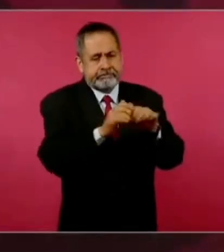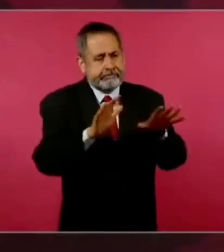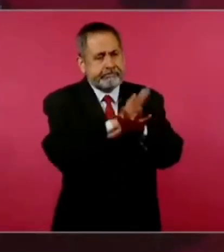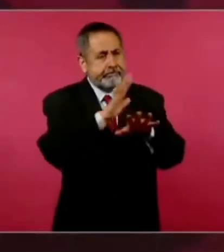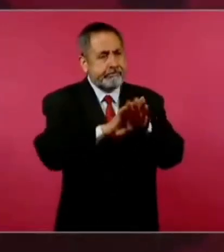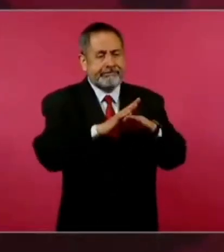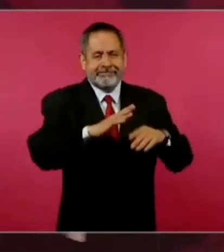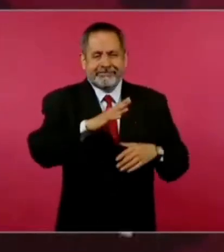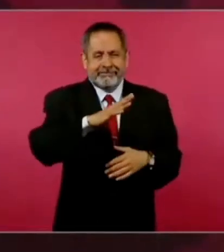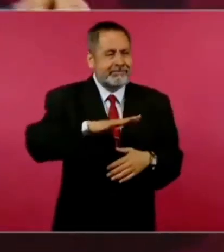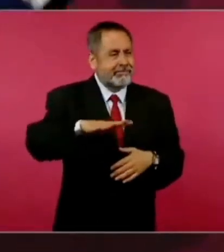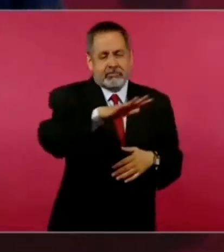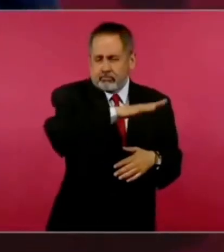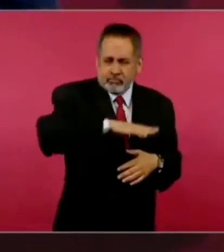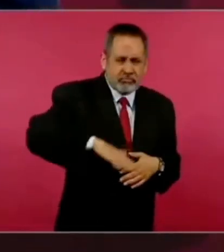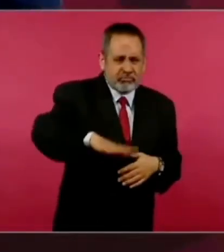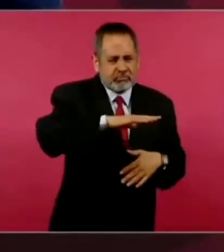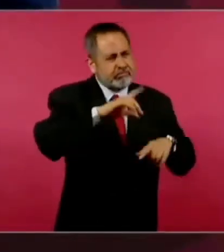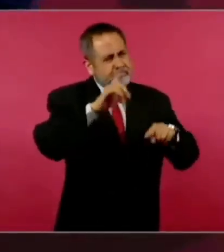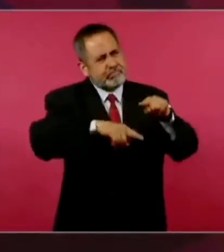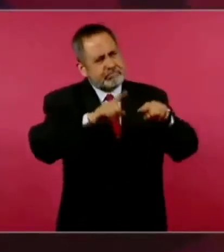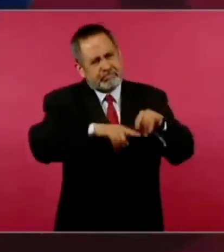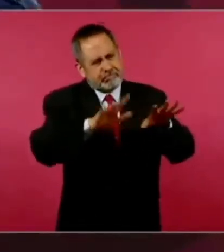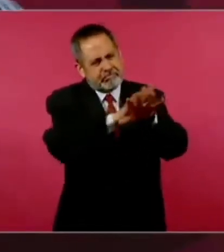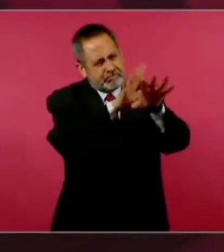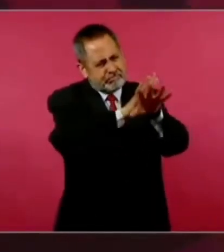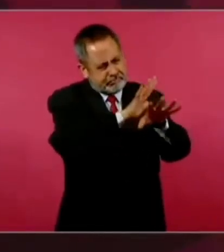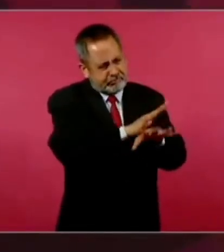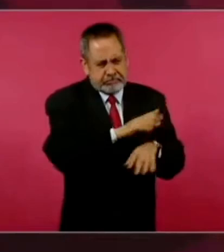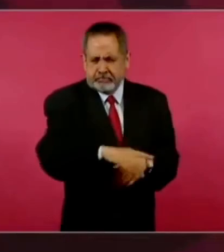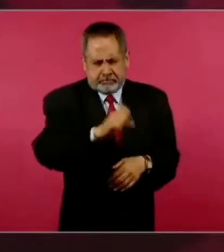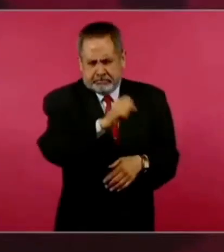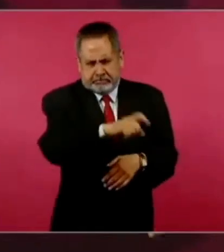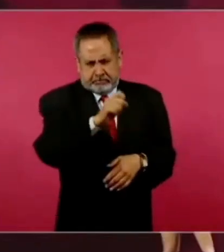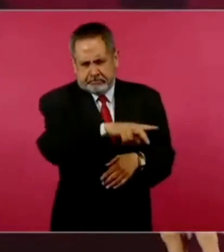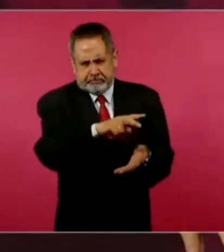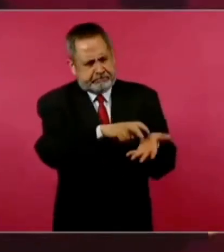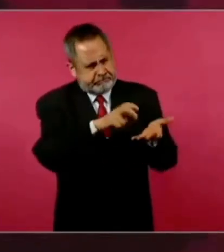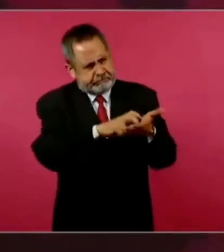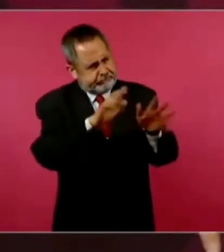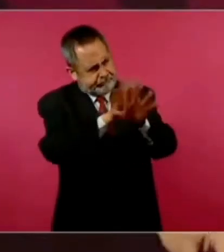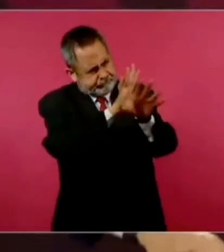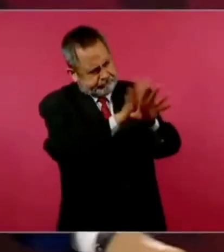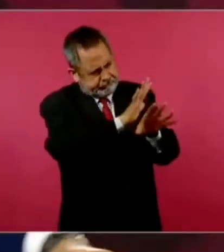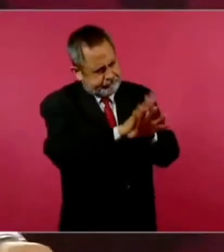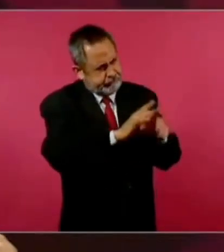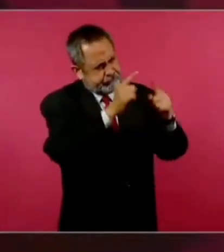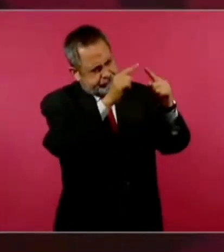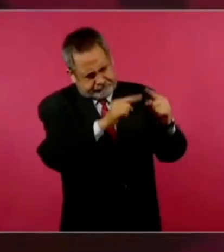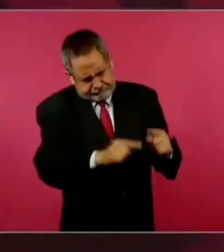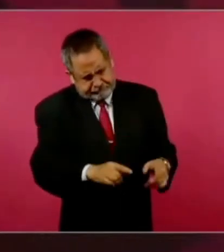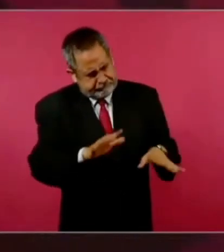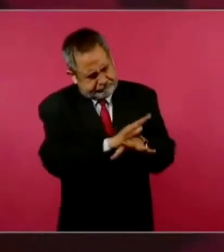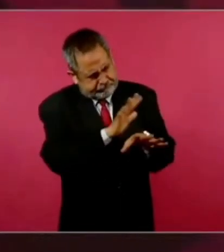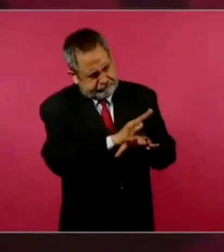se inicie ellos mismos una reforma hacia abajo.